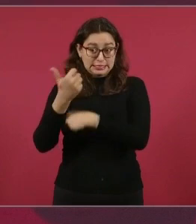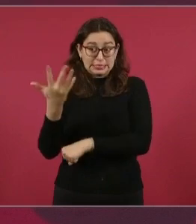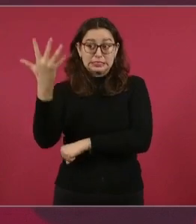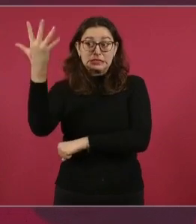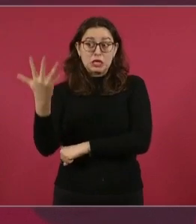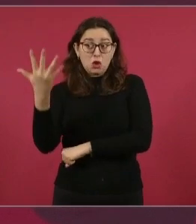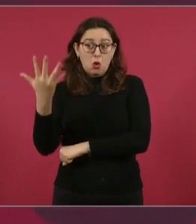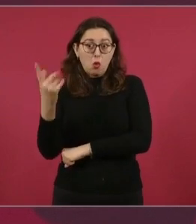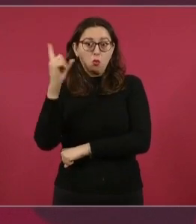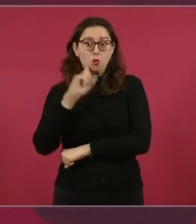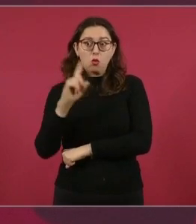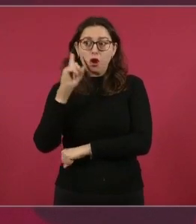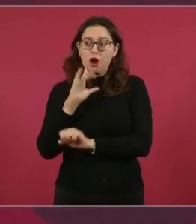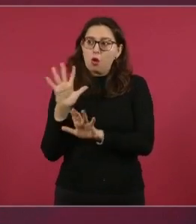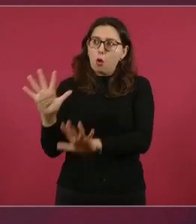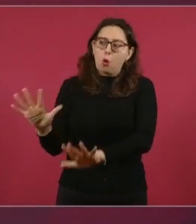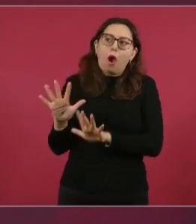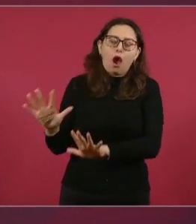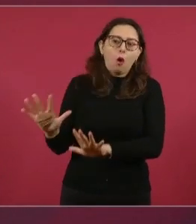Nunca se había visto eso.